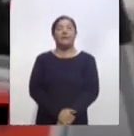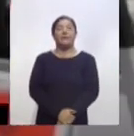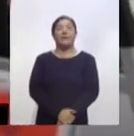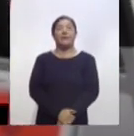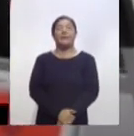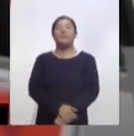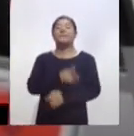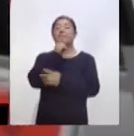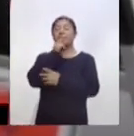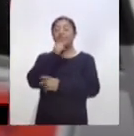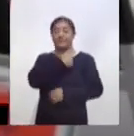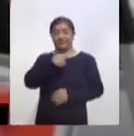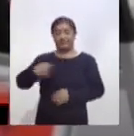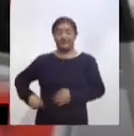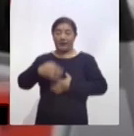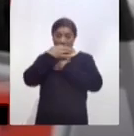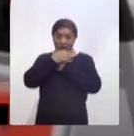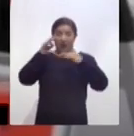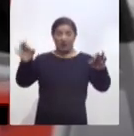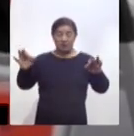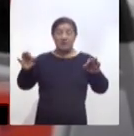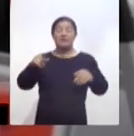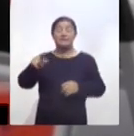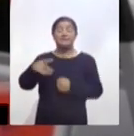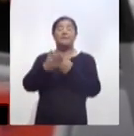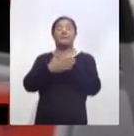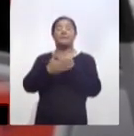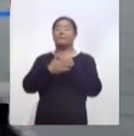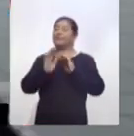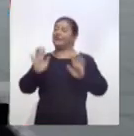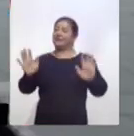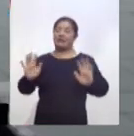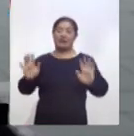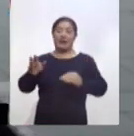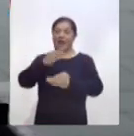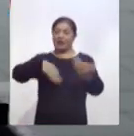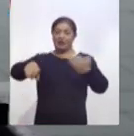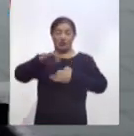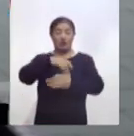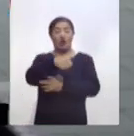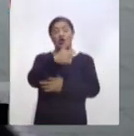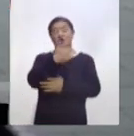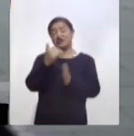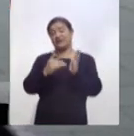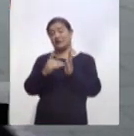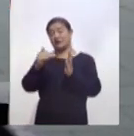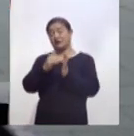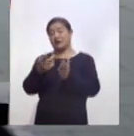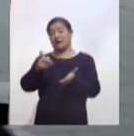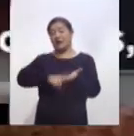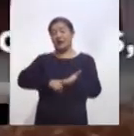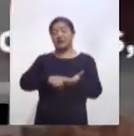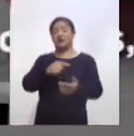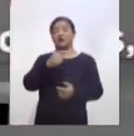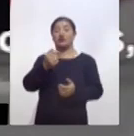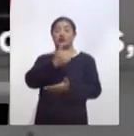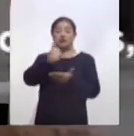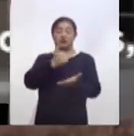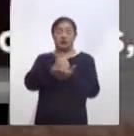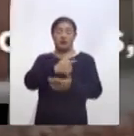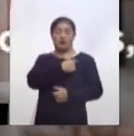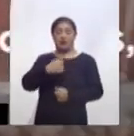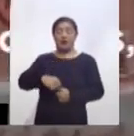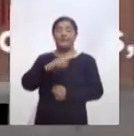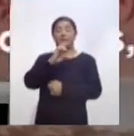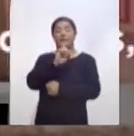Autoridades sanitarias de China anunciaron que pese al próximo levantamiento del confinamiento para 11 millones de habitantes en la ciudad de Wuhan, comunidades